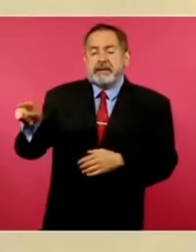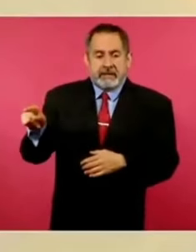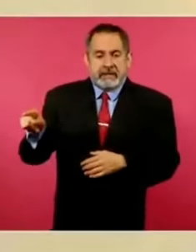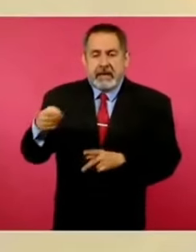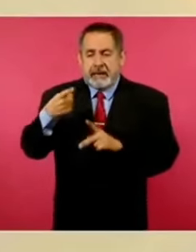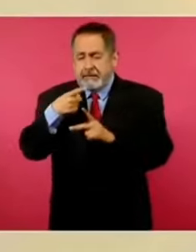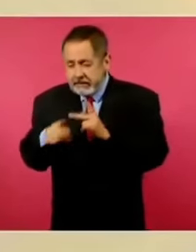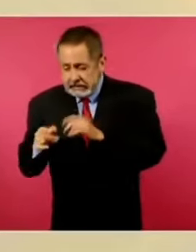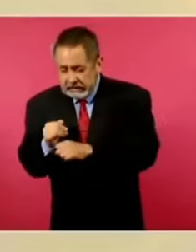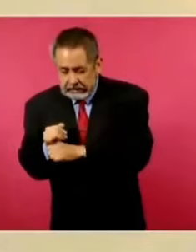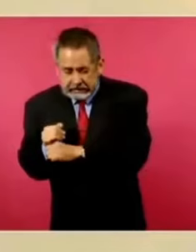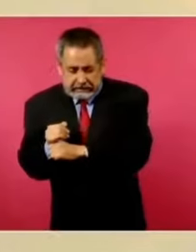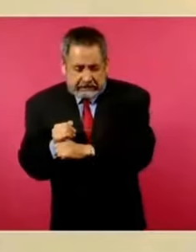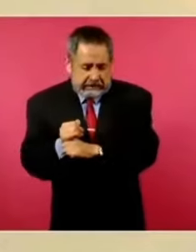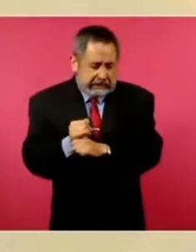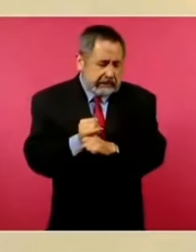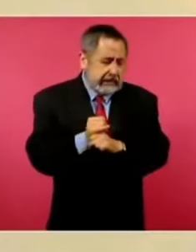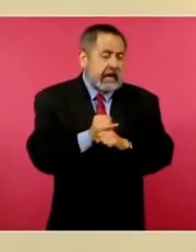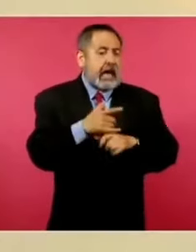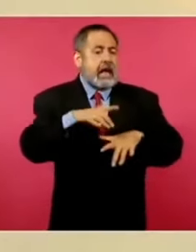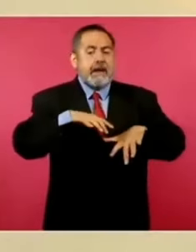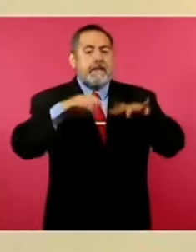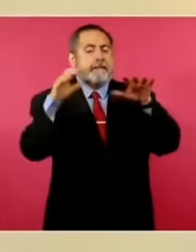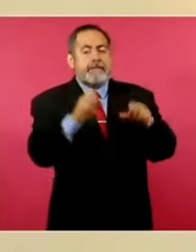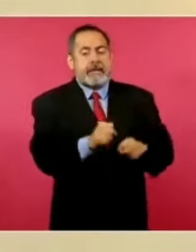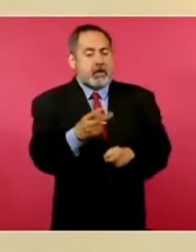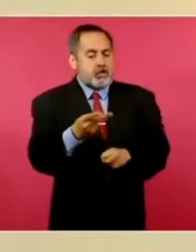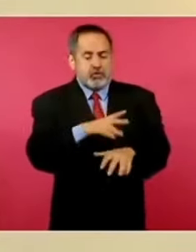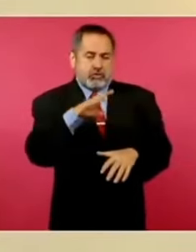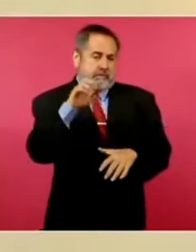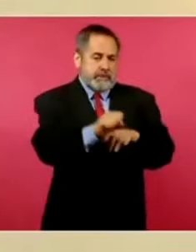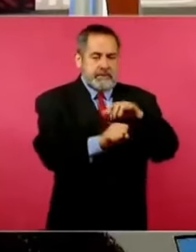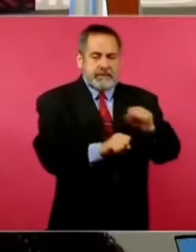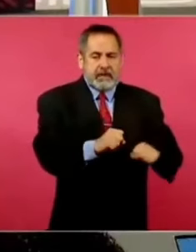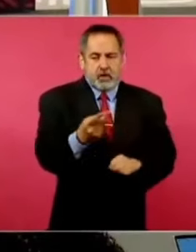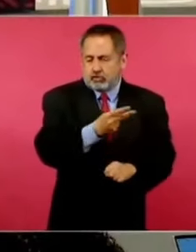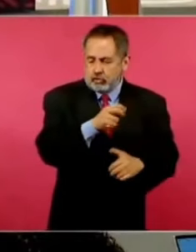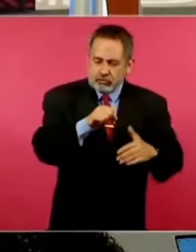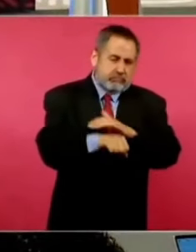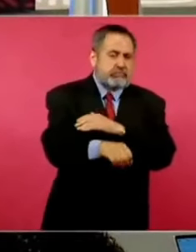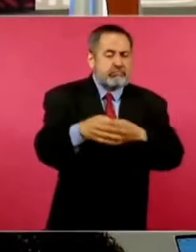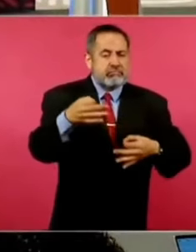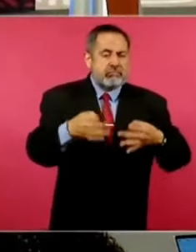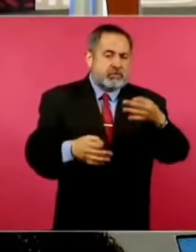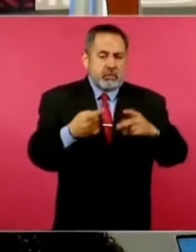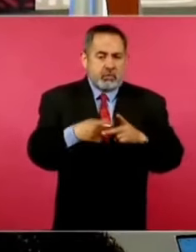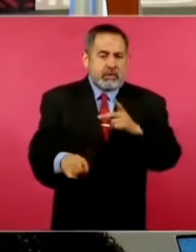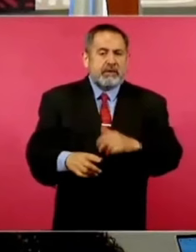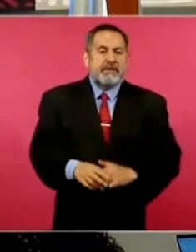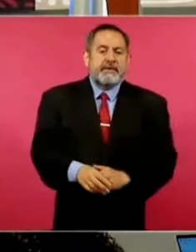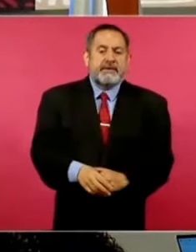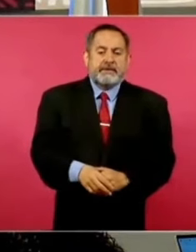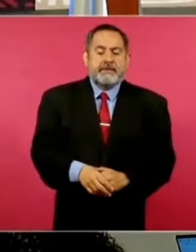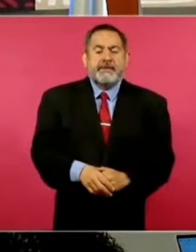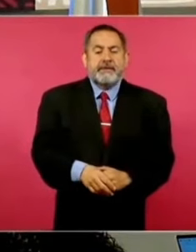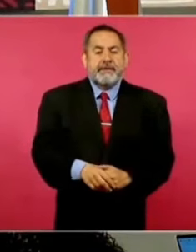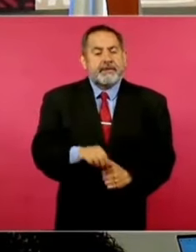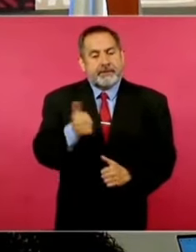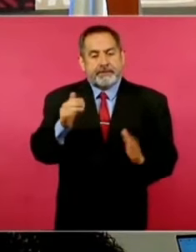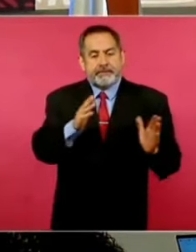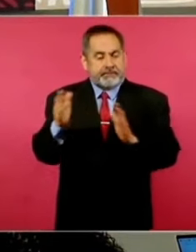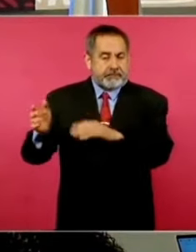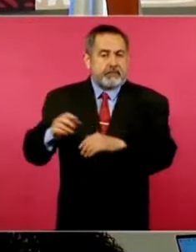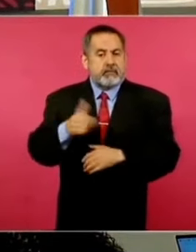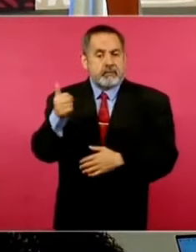inició los actos de investigación que llevaron a la detención de los hoy ados adelante tenemos esta